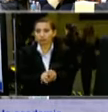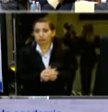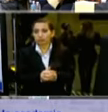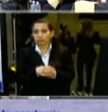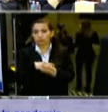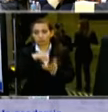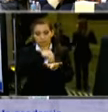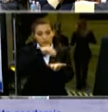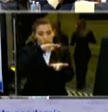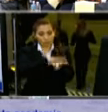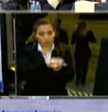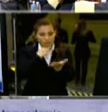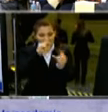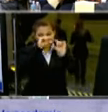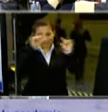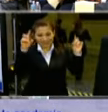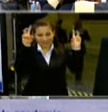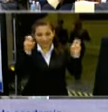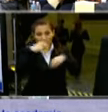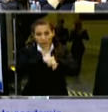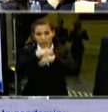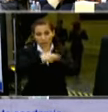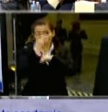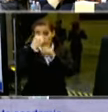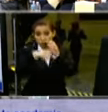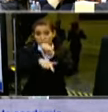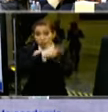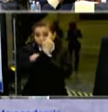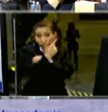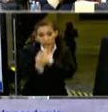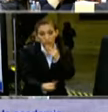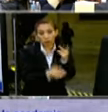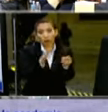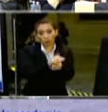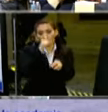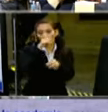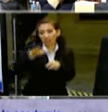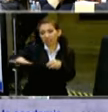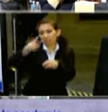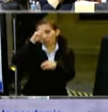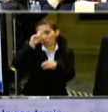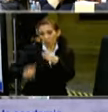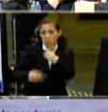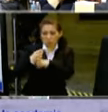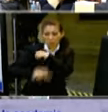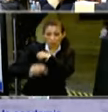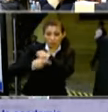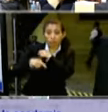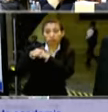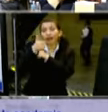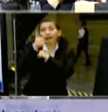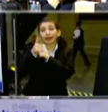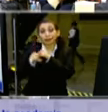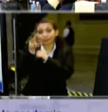Cifra del PNUD de 2012 por la violencia en México. Entonces, así toma